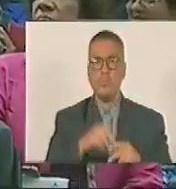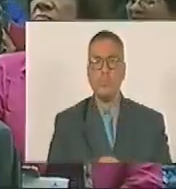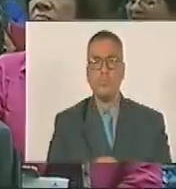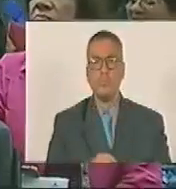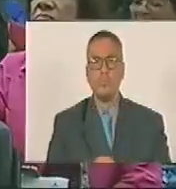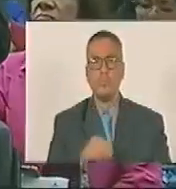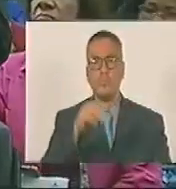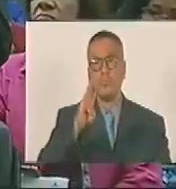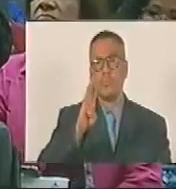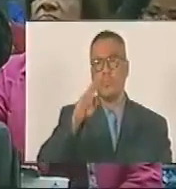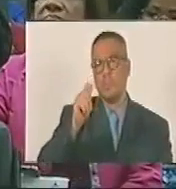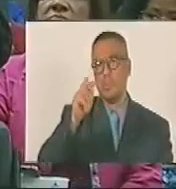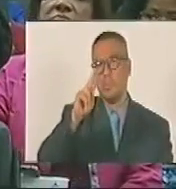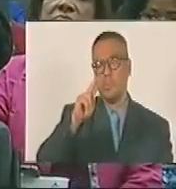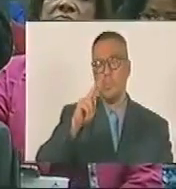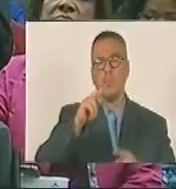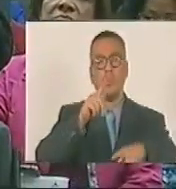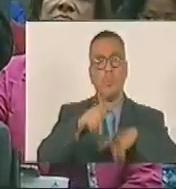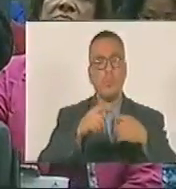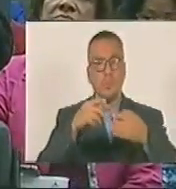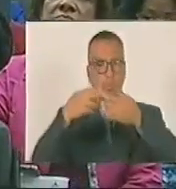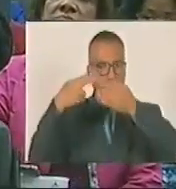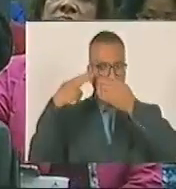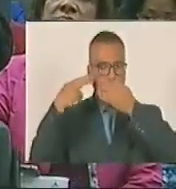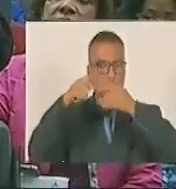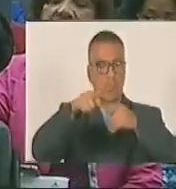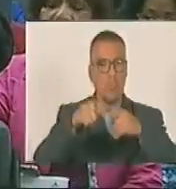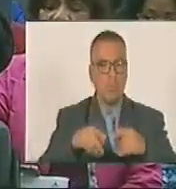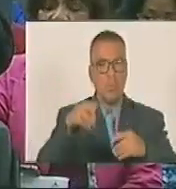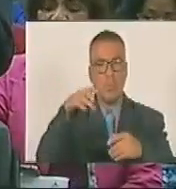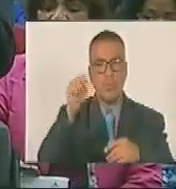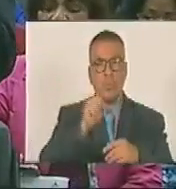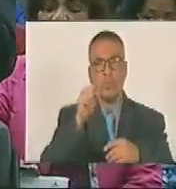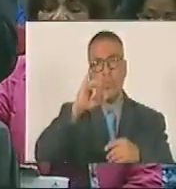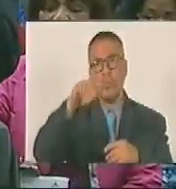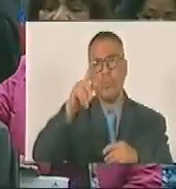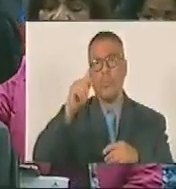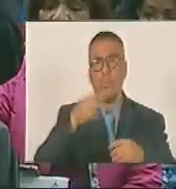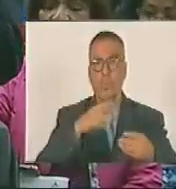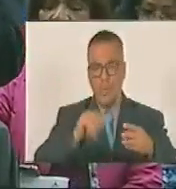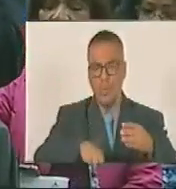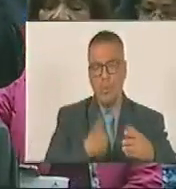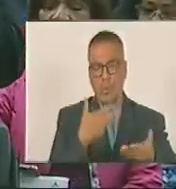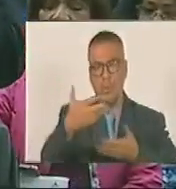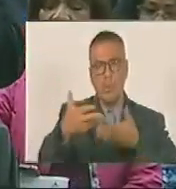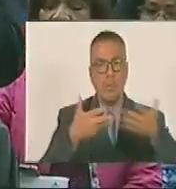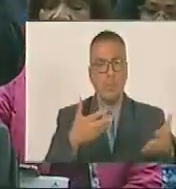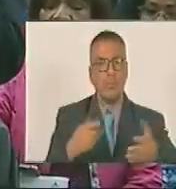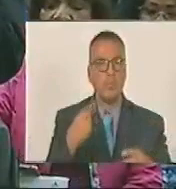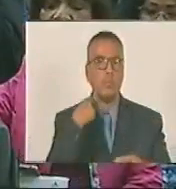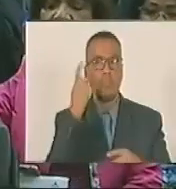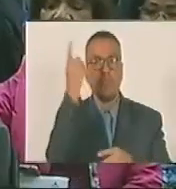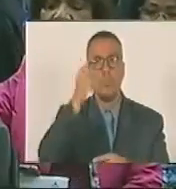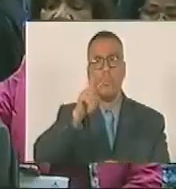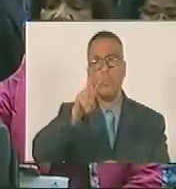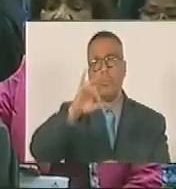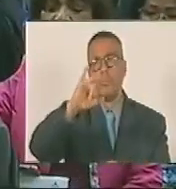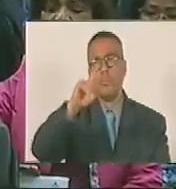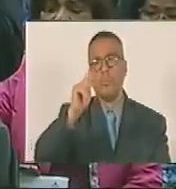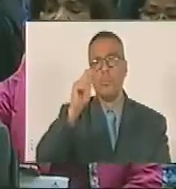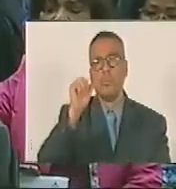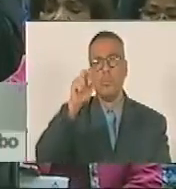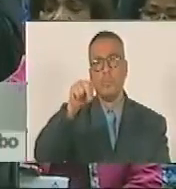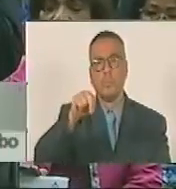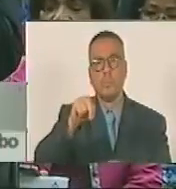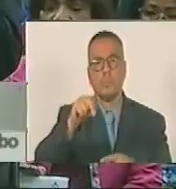Quang Trung, que fue la operación de secuestro de un agente de la CIA para intercambiarlo por este héroe vietnamita, cosa